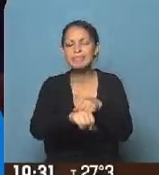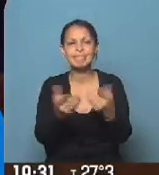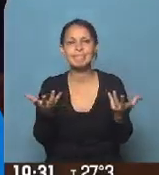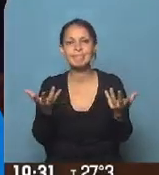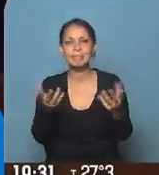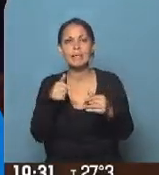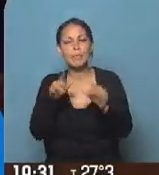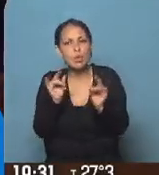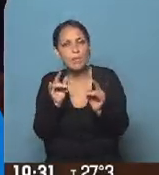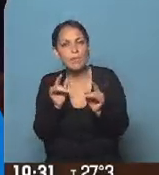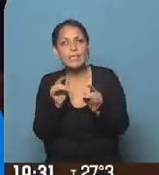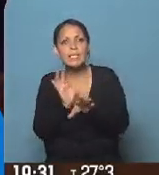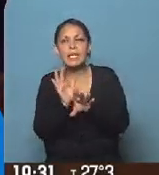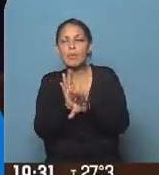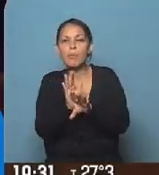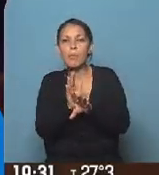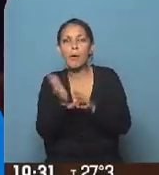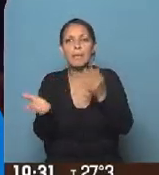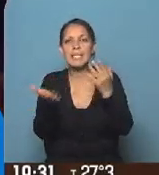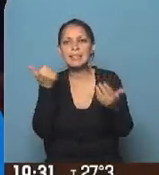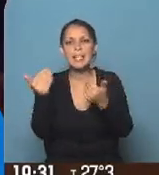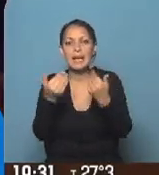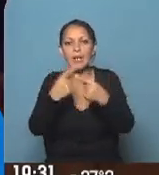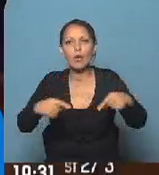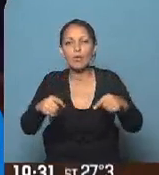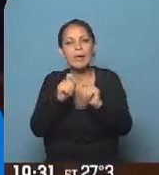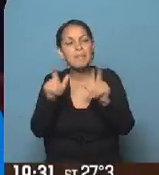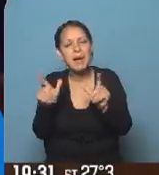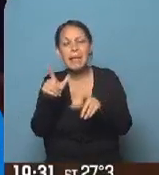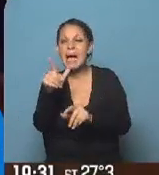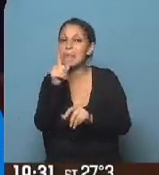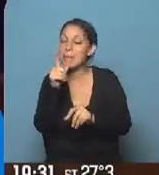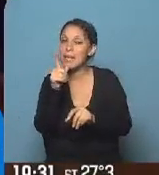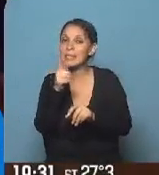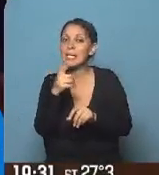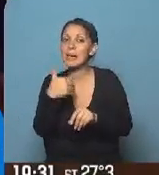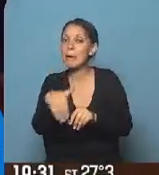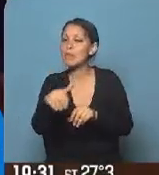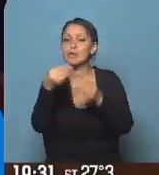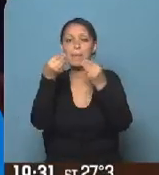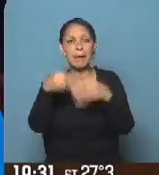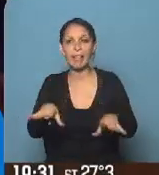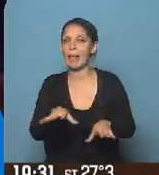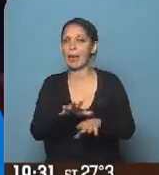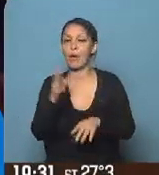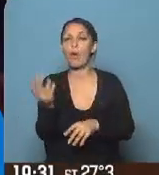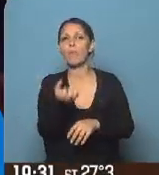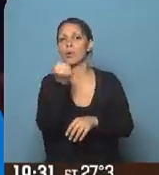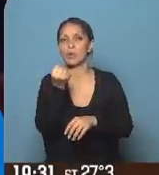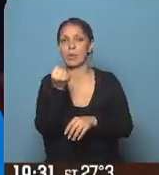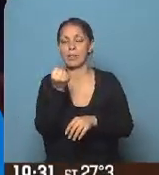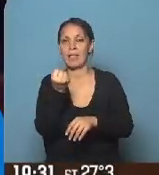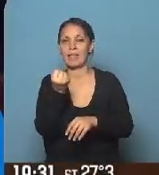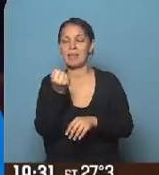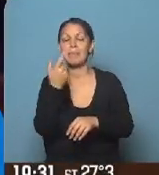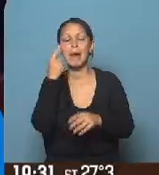de despejar las malas de los otros. Me parece que nos vamos a perder una oportunidad muy importante de discutir los